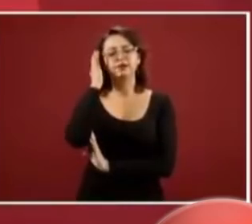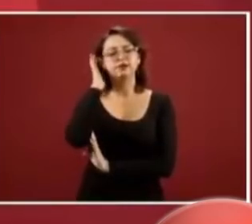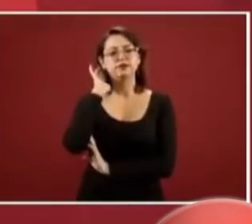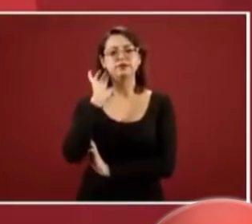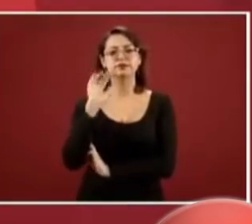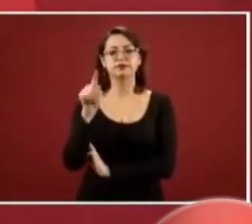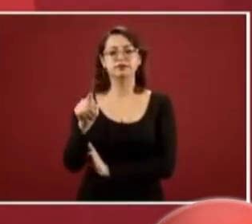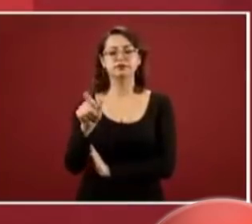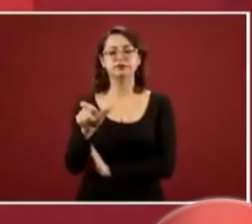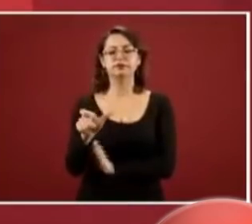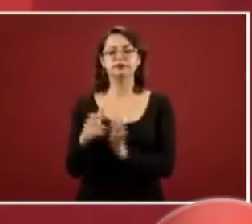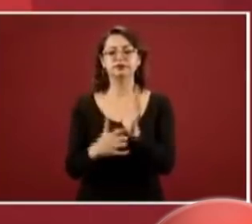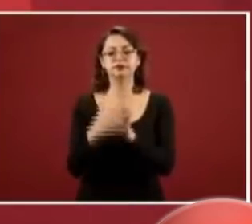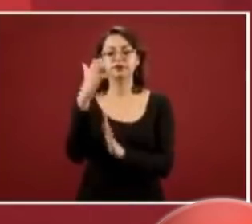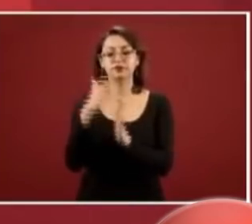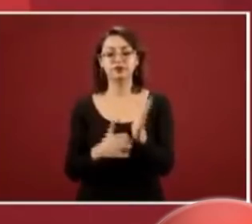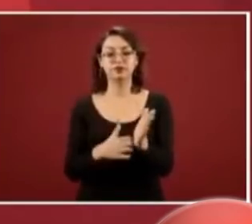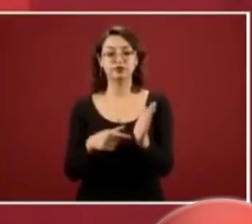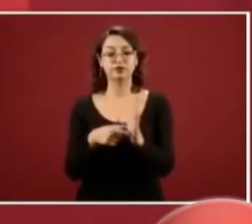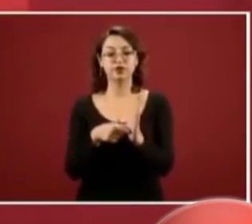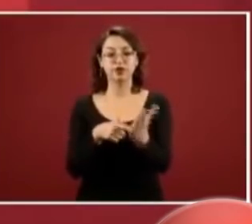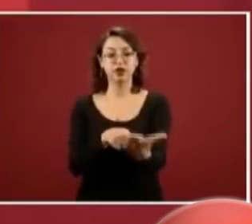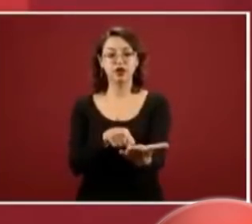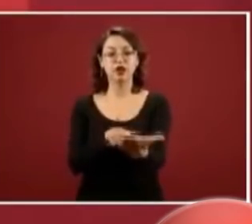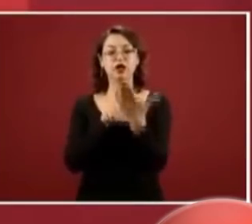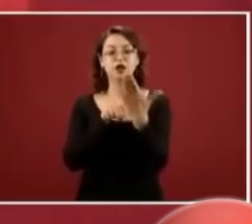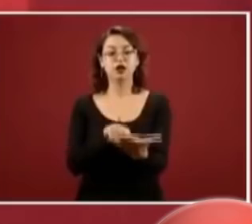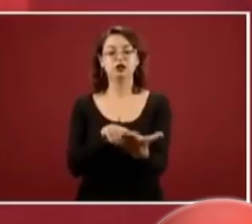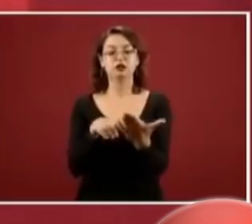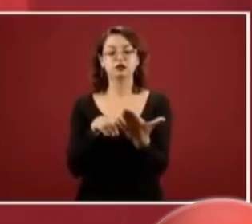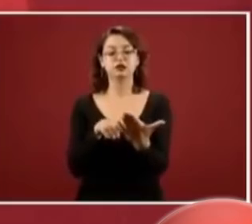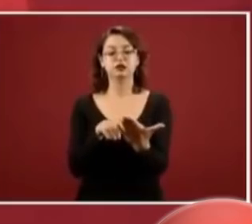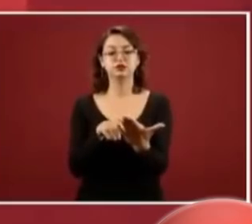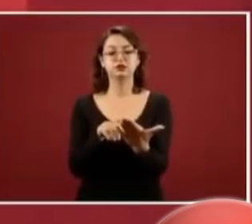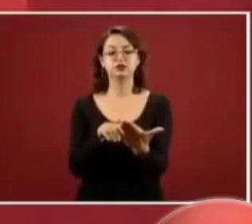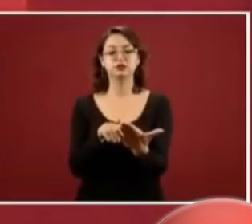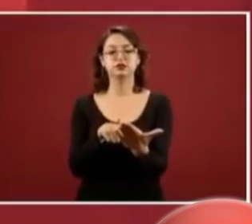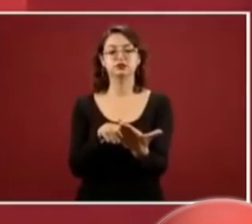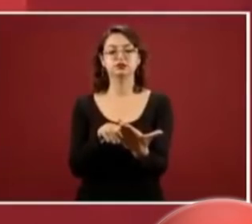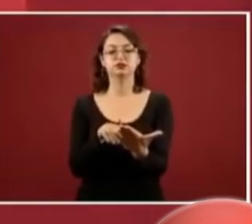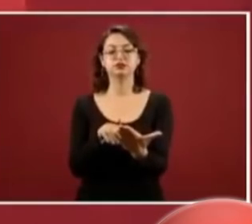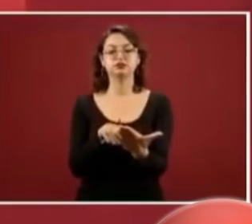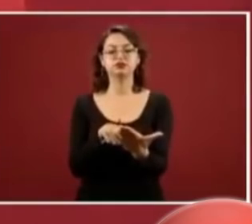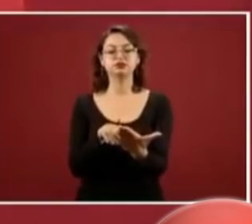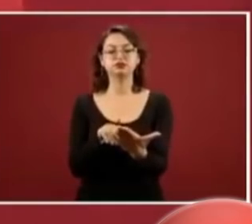la sección editorial, diciendo de que